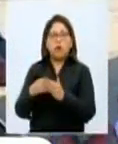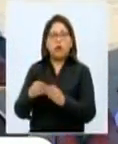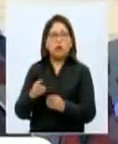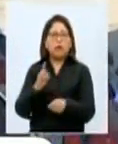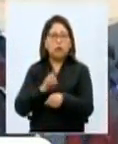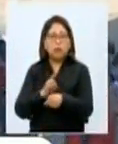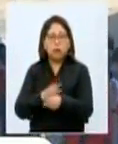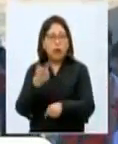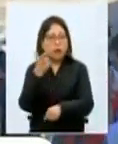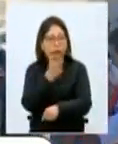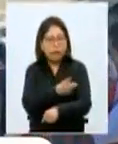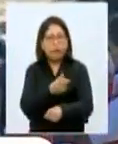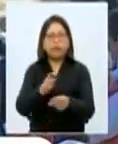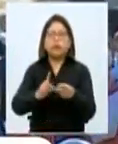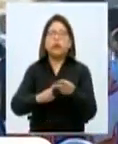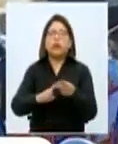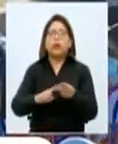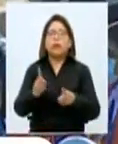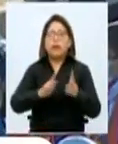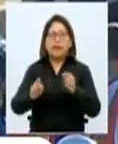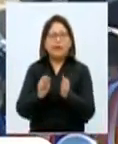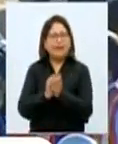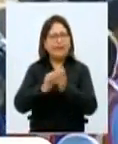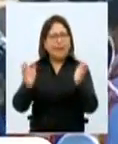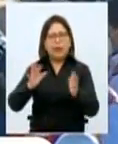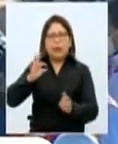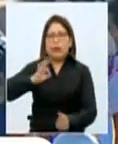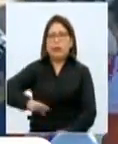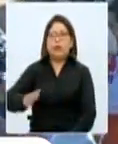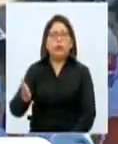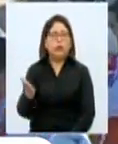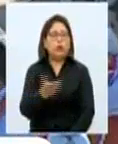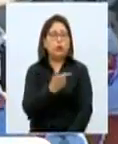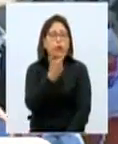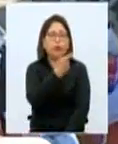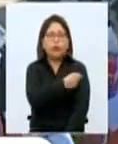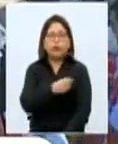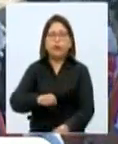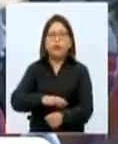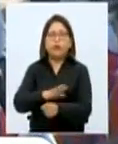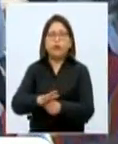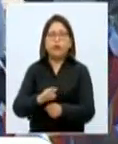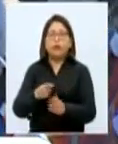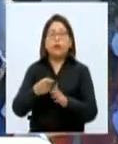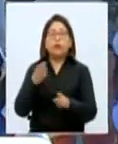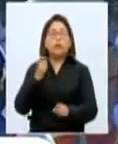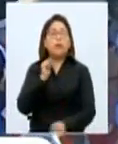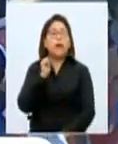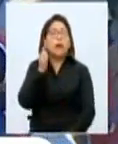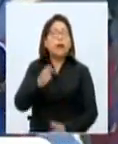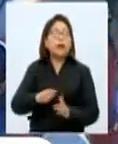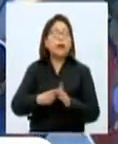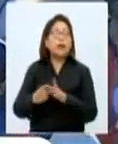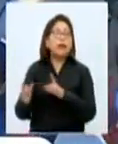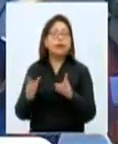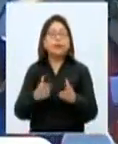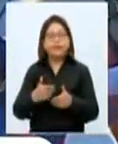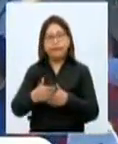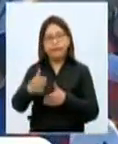la gente, el pueblo boliviano en su conjunto, para que se beneficie de la vacunación desde el día de mañana.